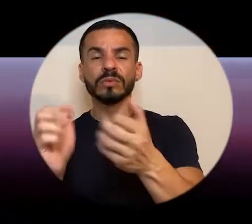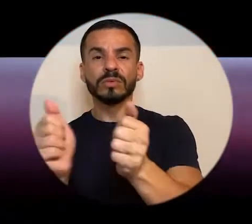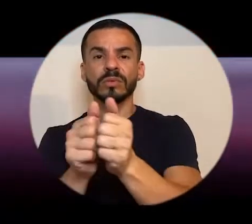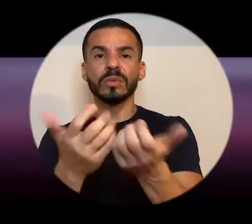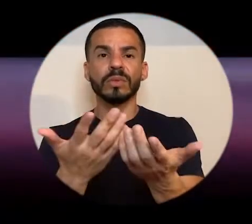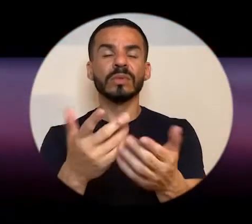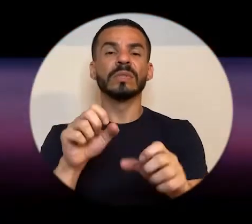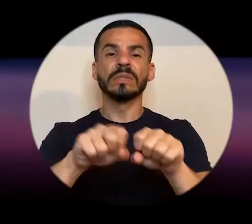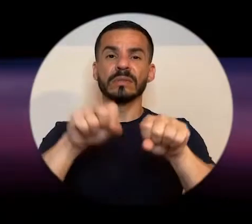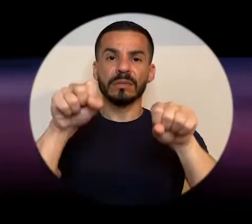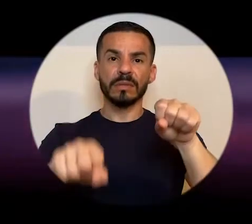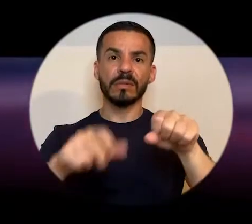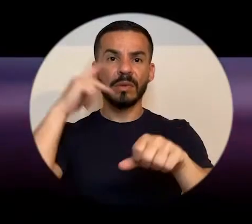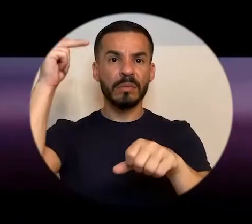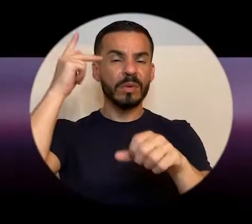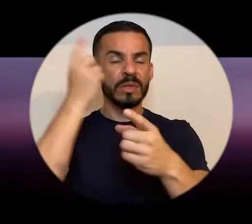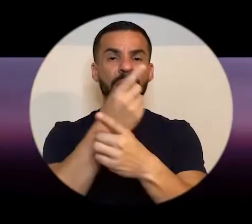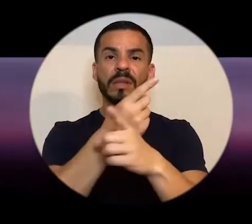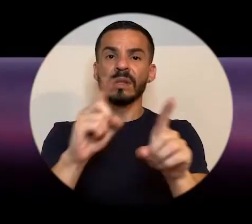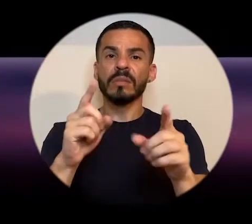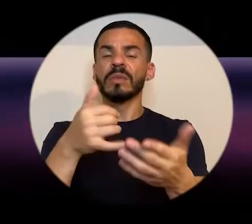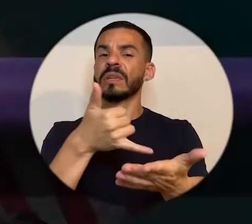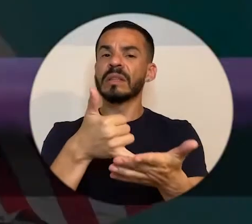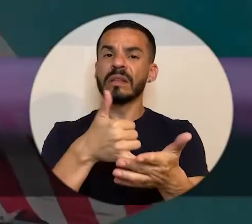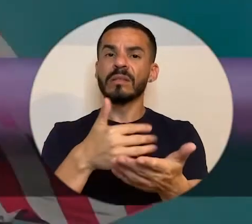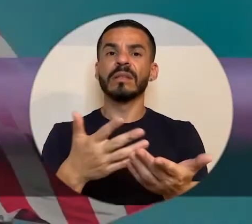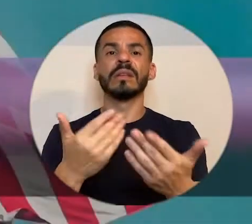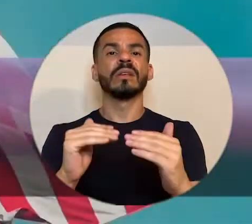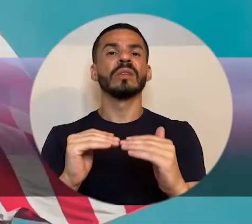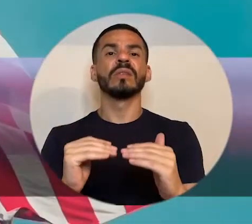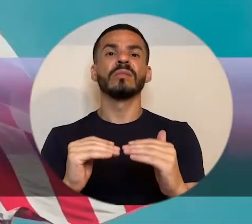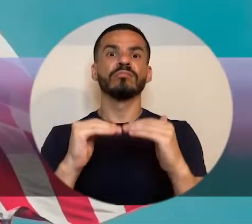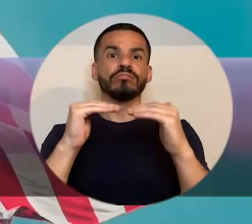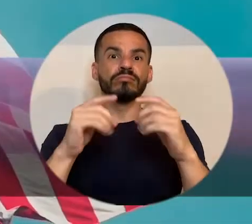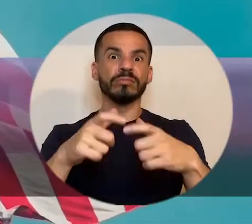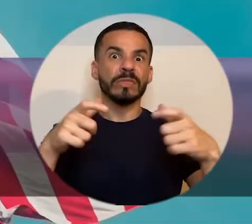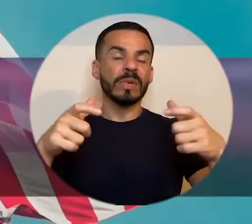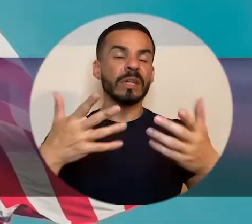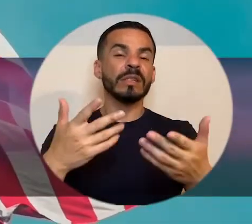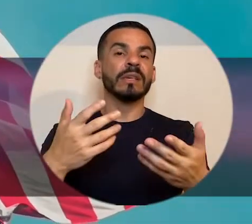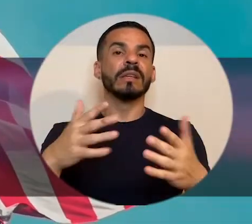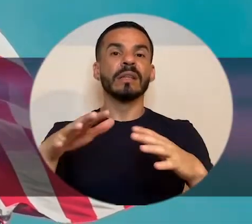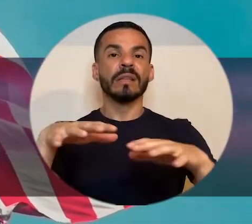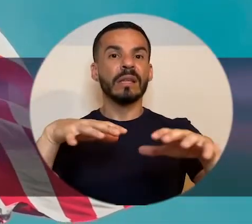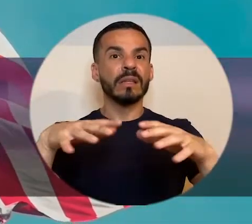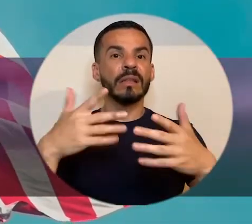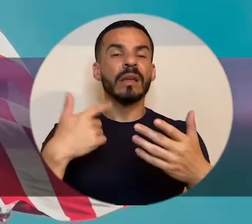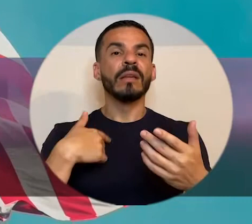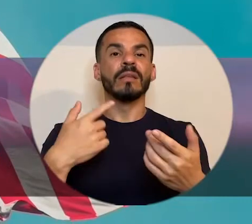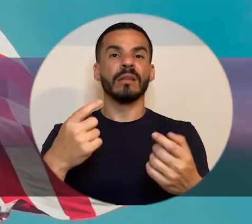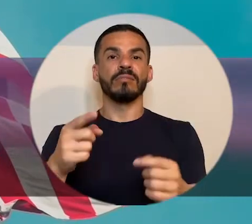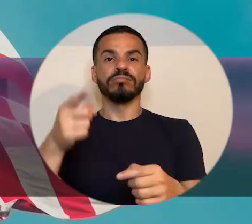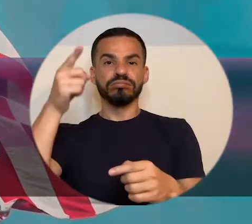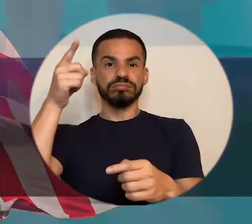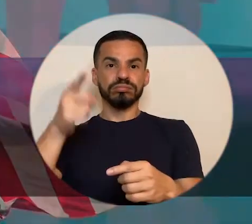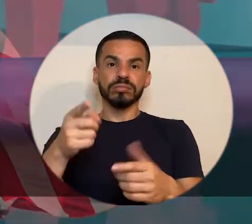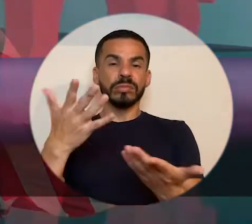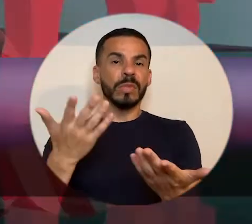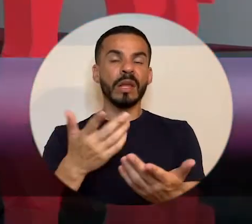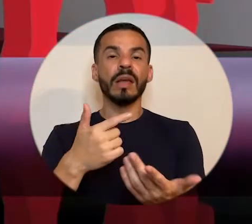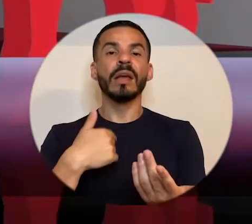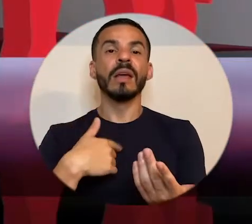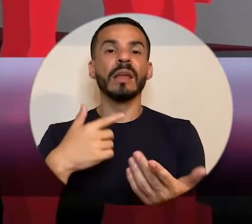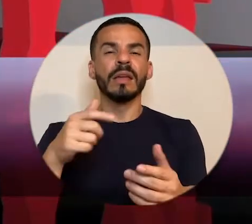socios, con sistemas políticos democráticos frágiles y con crecientes dinámicas de